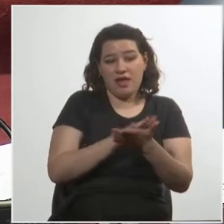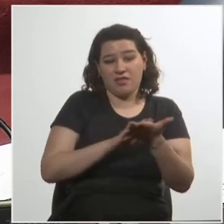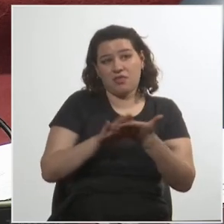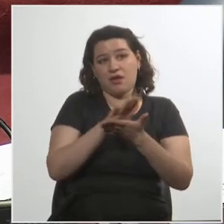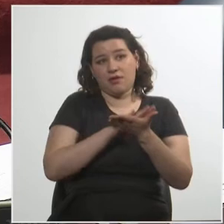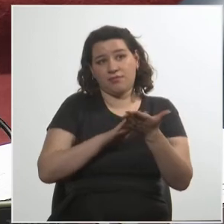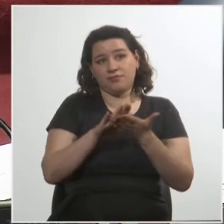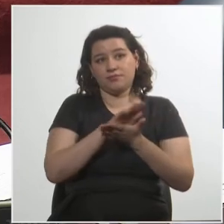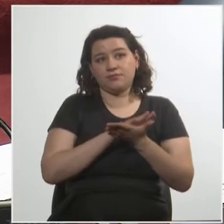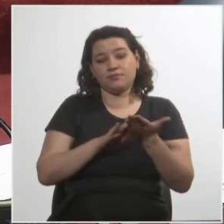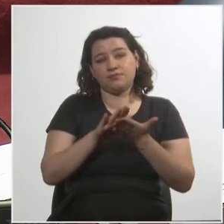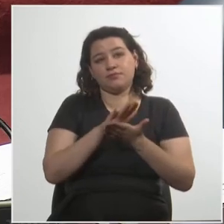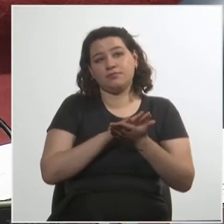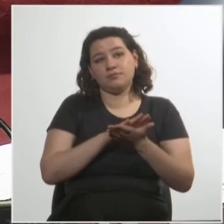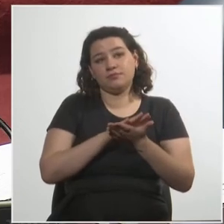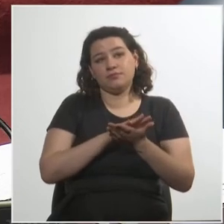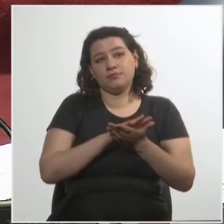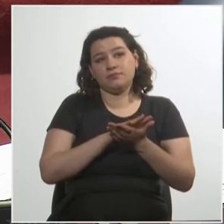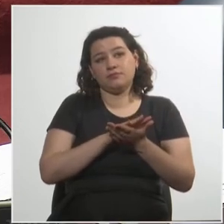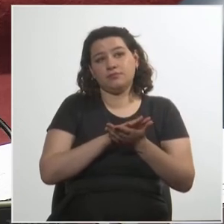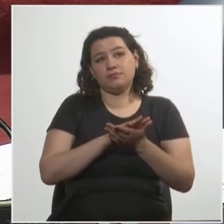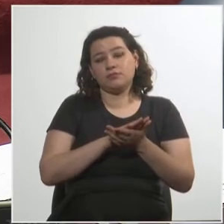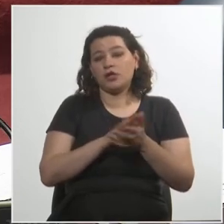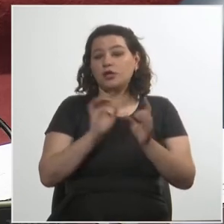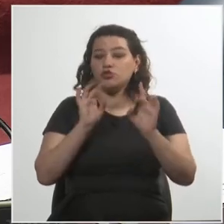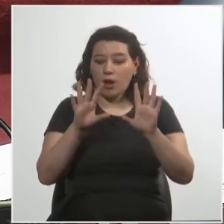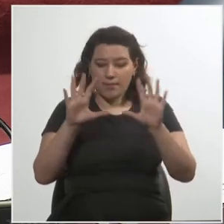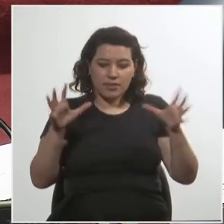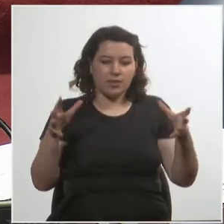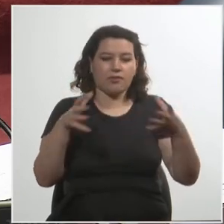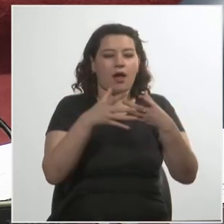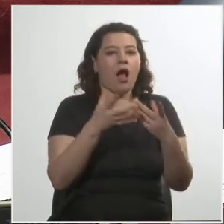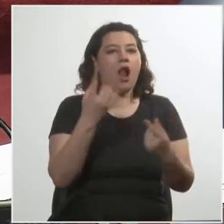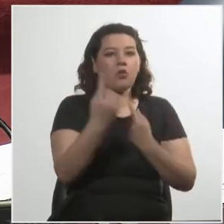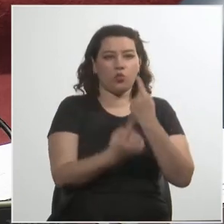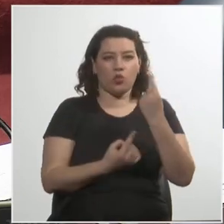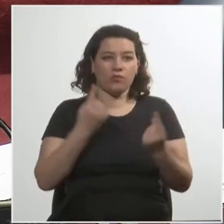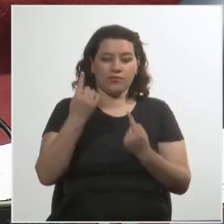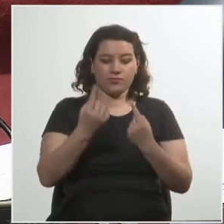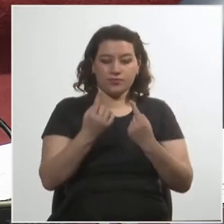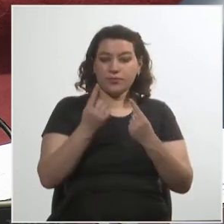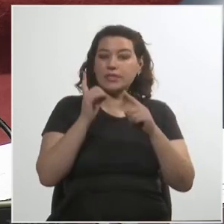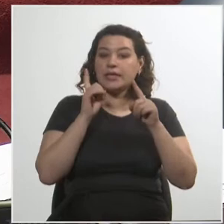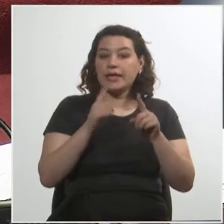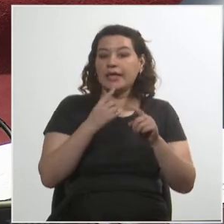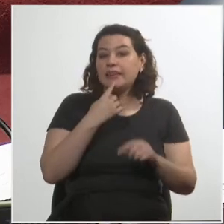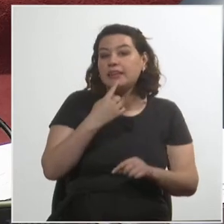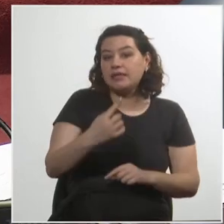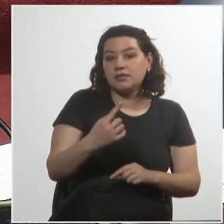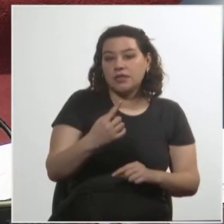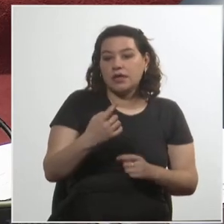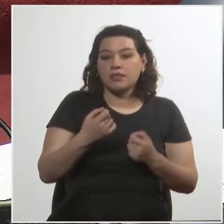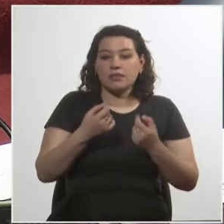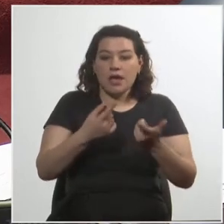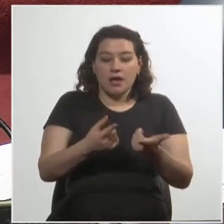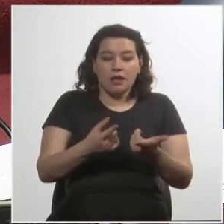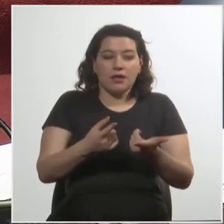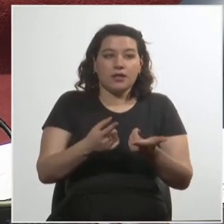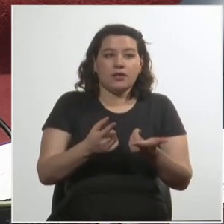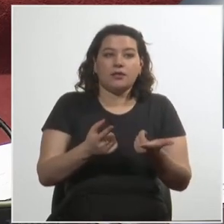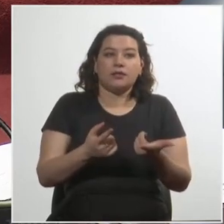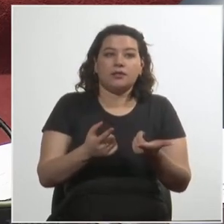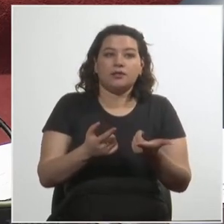el que tenemos a consideración es restrictivo y establece una reparación